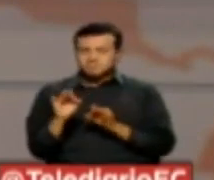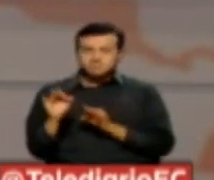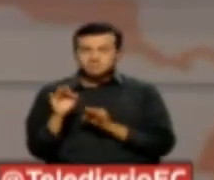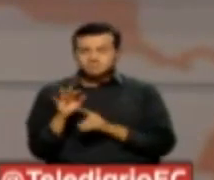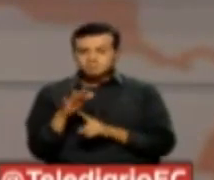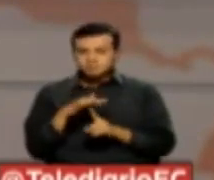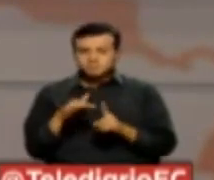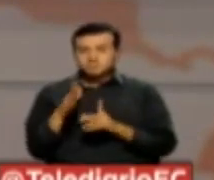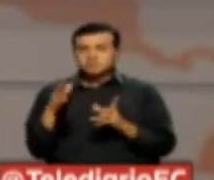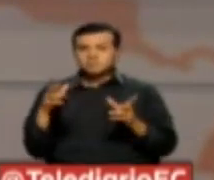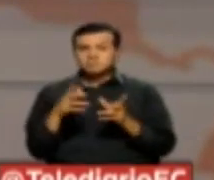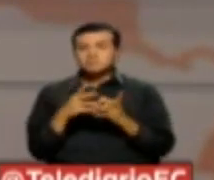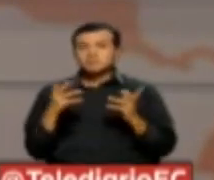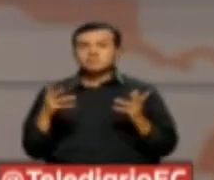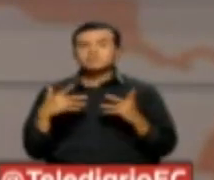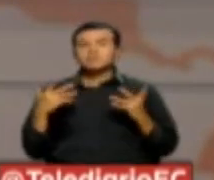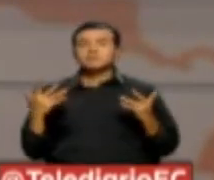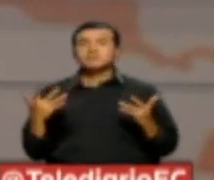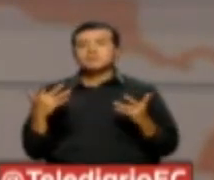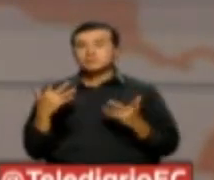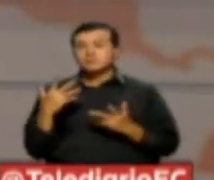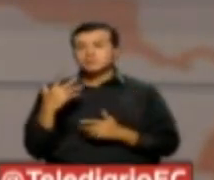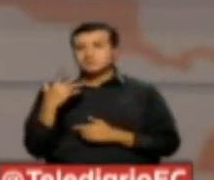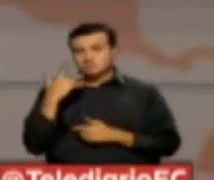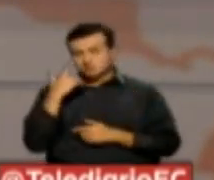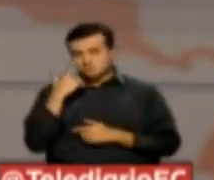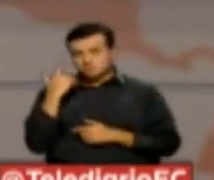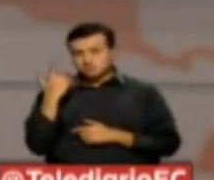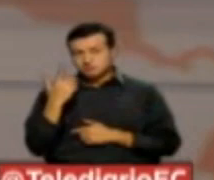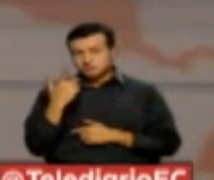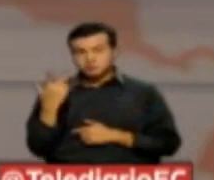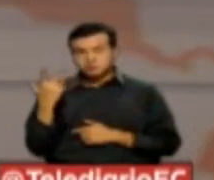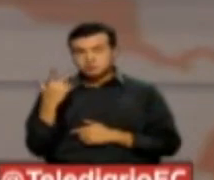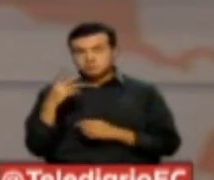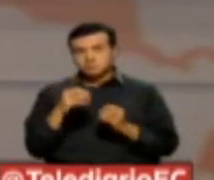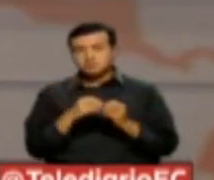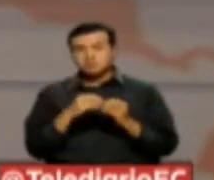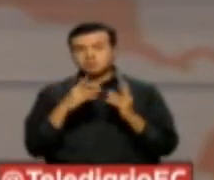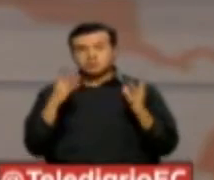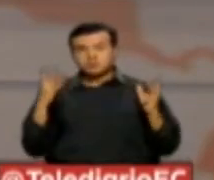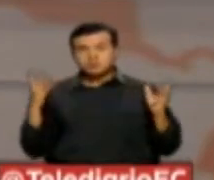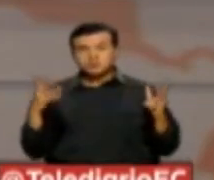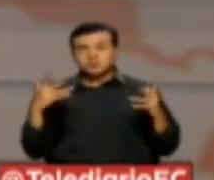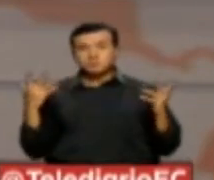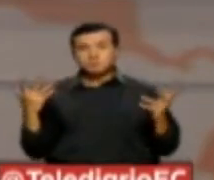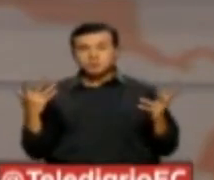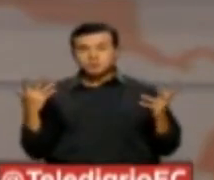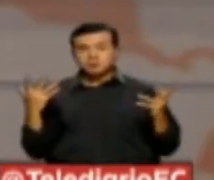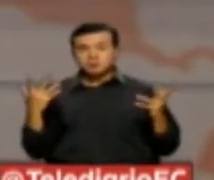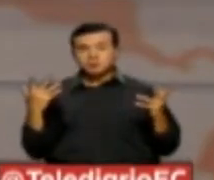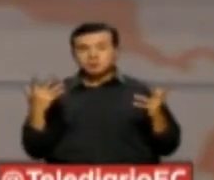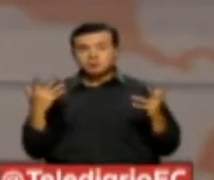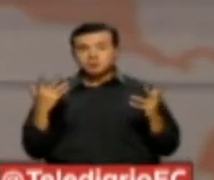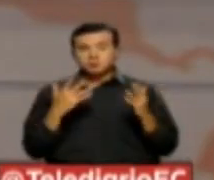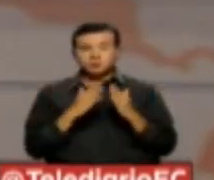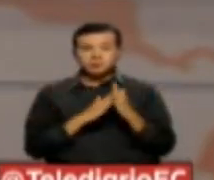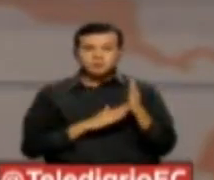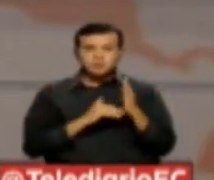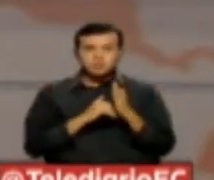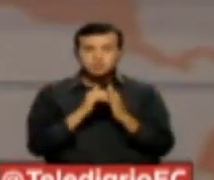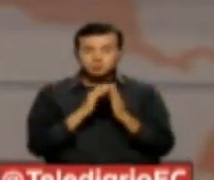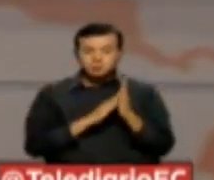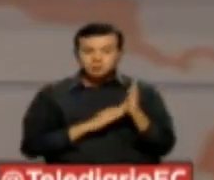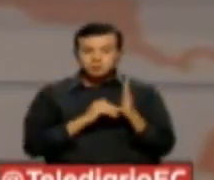en la cancillería por ejemplo donde se está poniendo una serie de cuadros de pinturas de esculturas